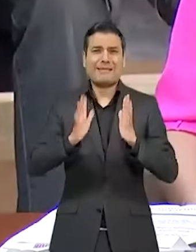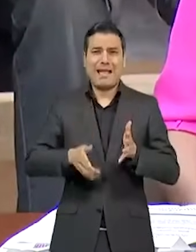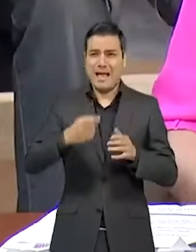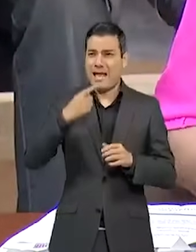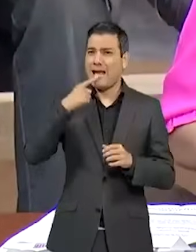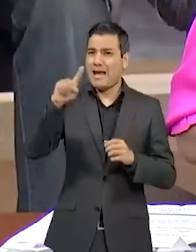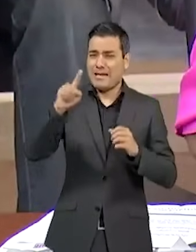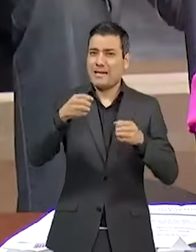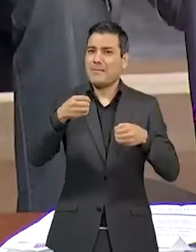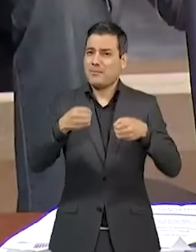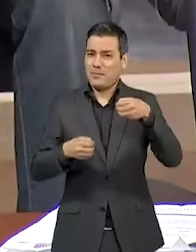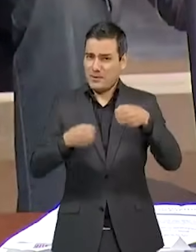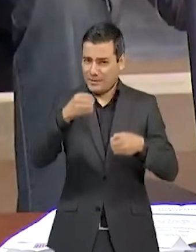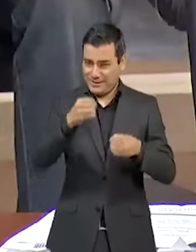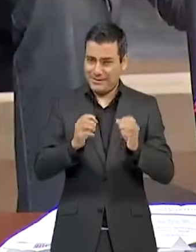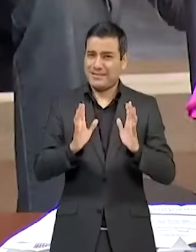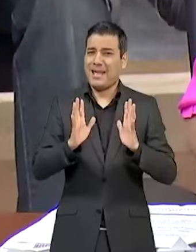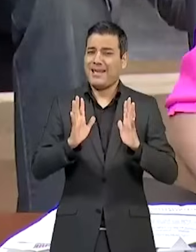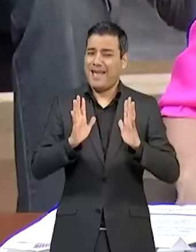de cosas.